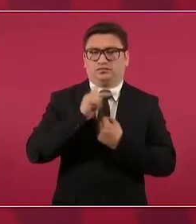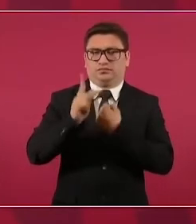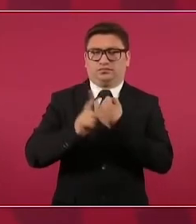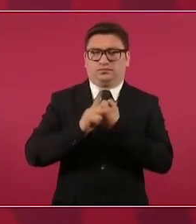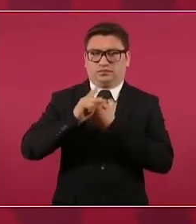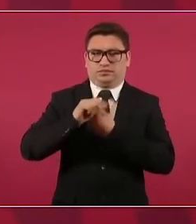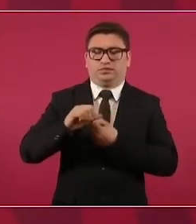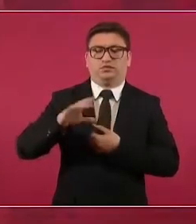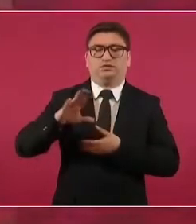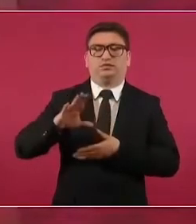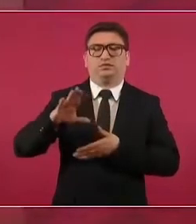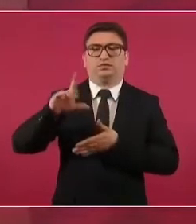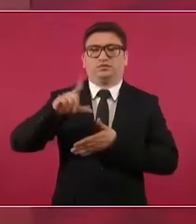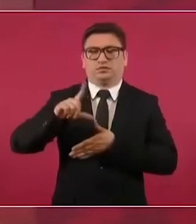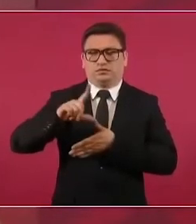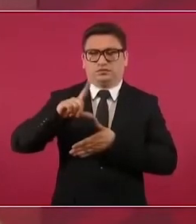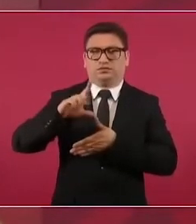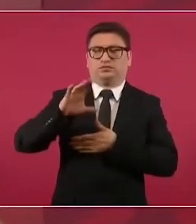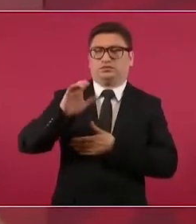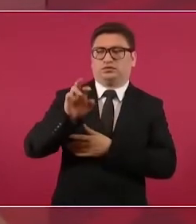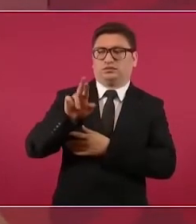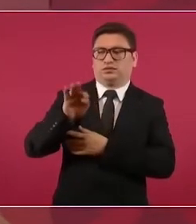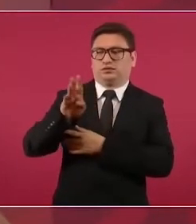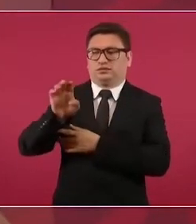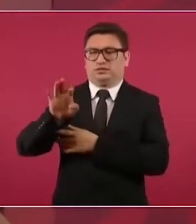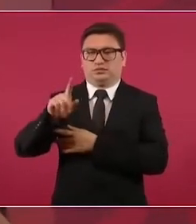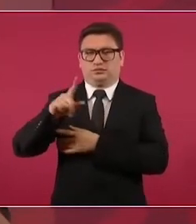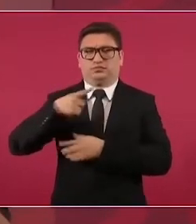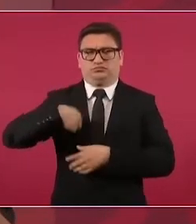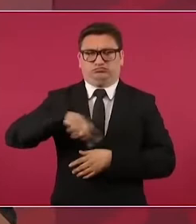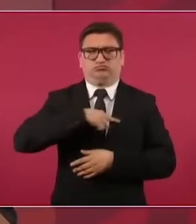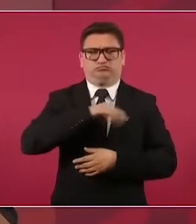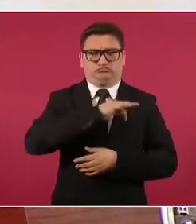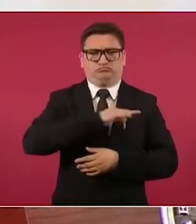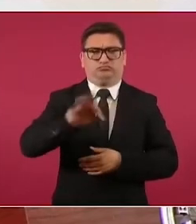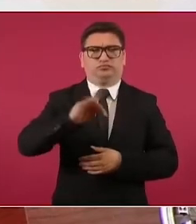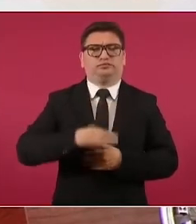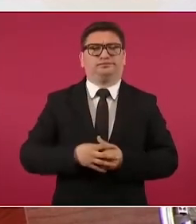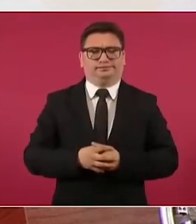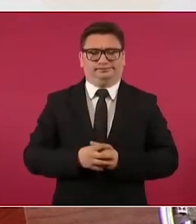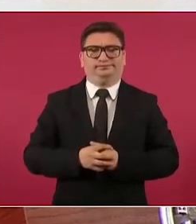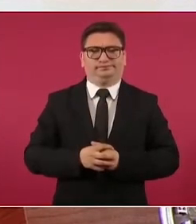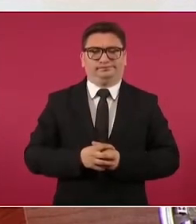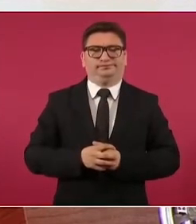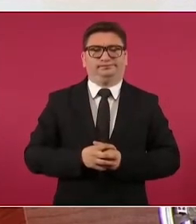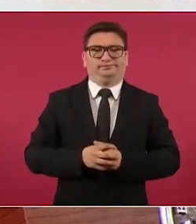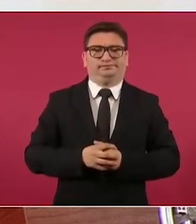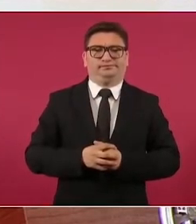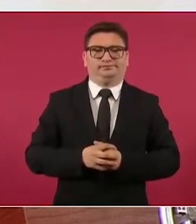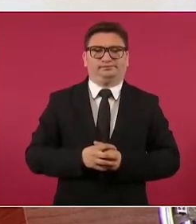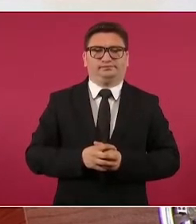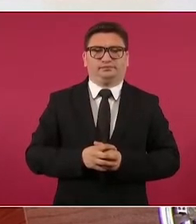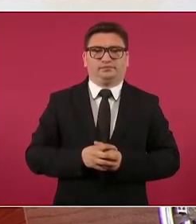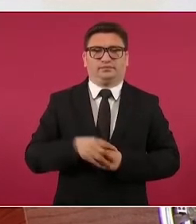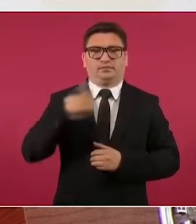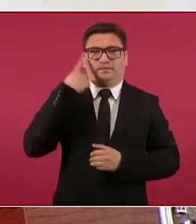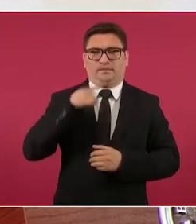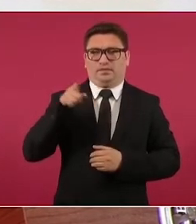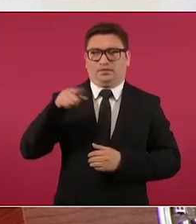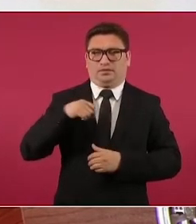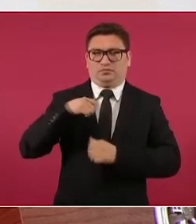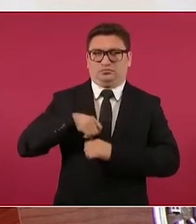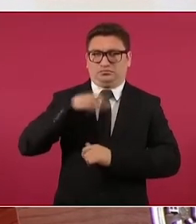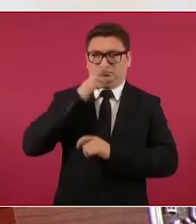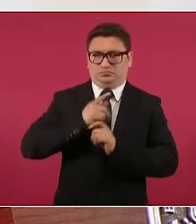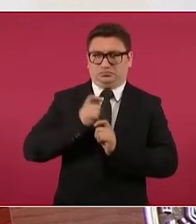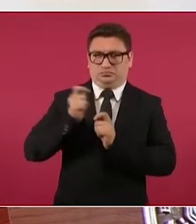Latina, del Caribe, tenemos posibilidad de que esa candidatura